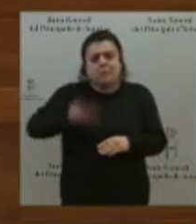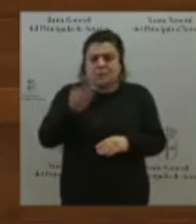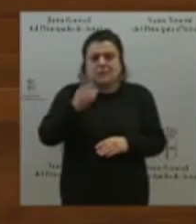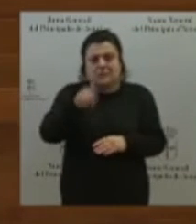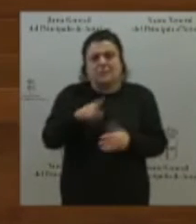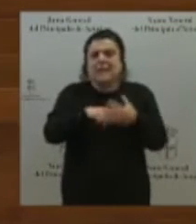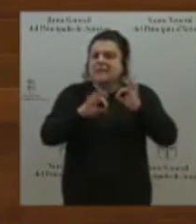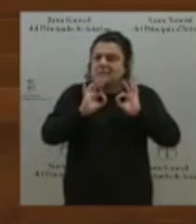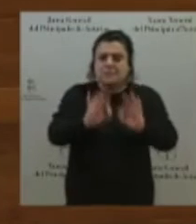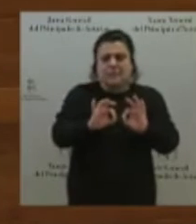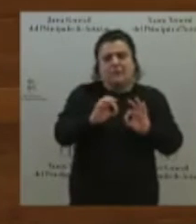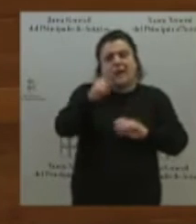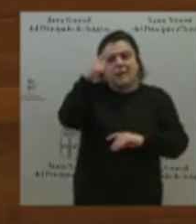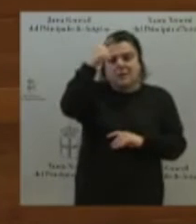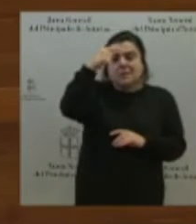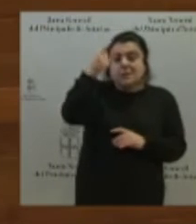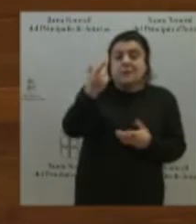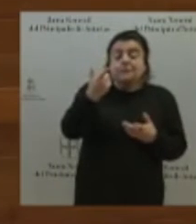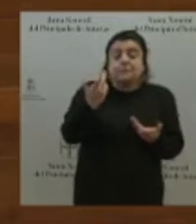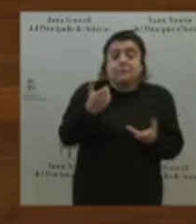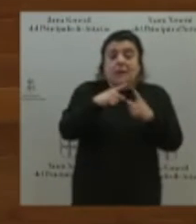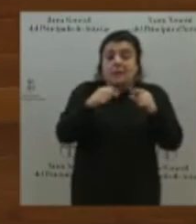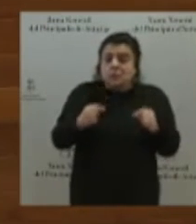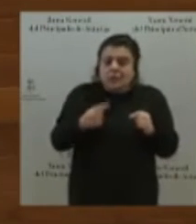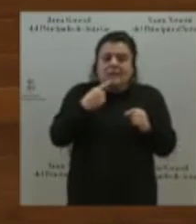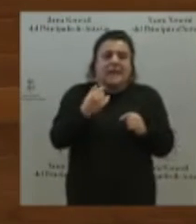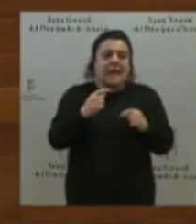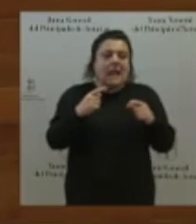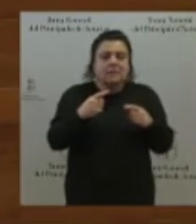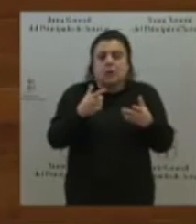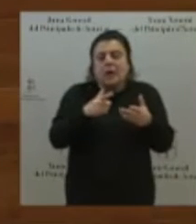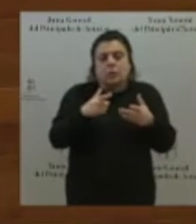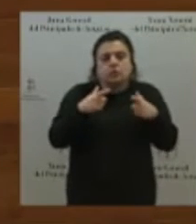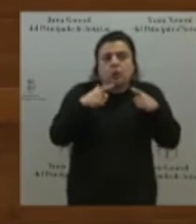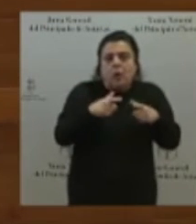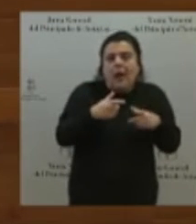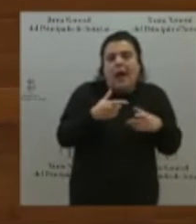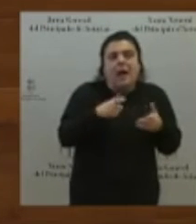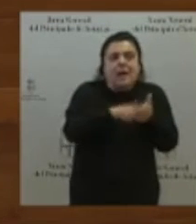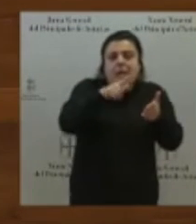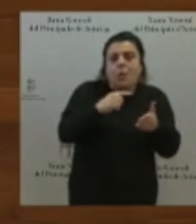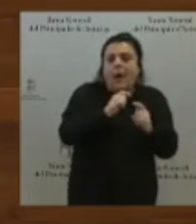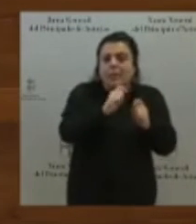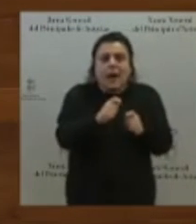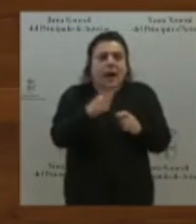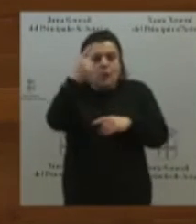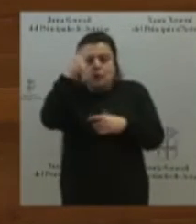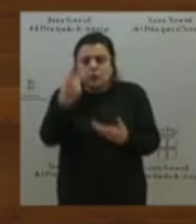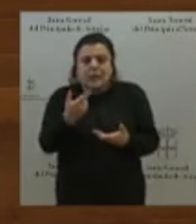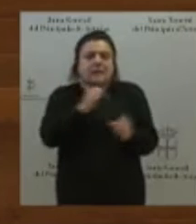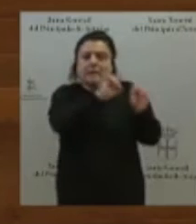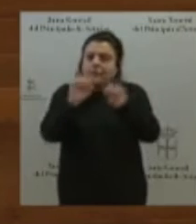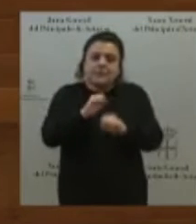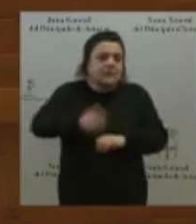aporta desde la lengua, desde el patrimonio, desde el medio natural y, por lo tanto, esa defensa tan importante. Sinceramente,